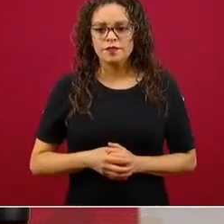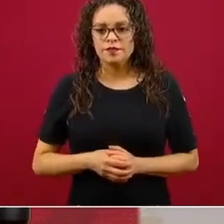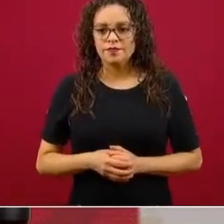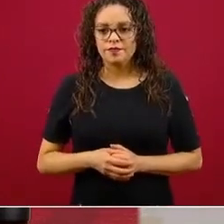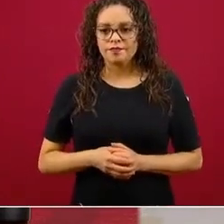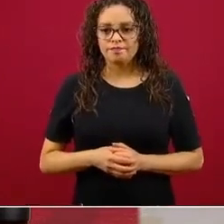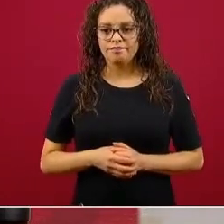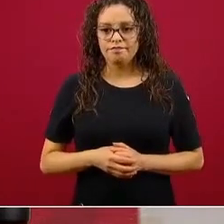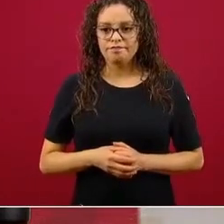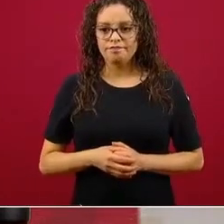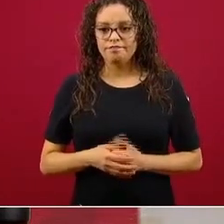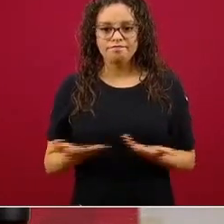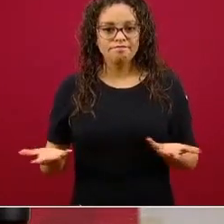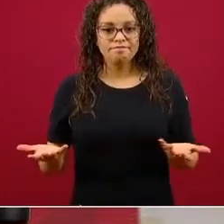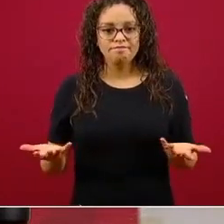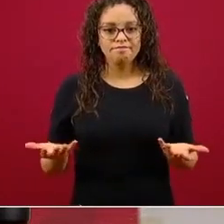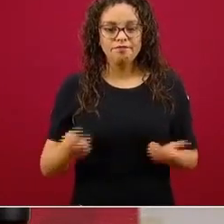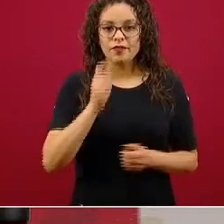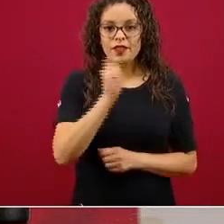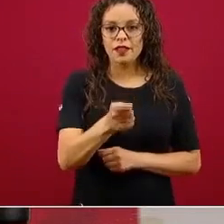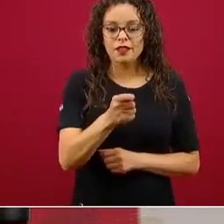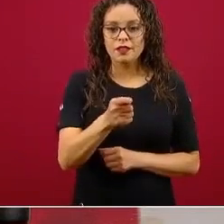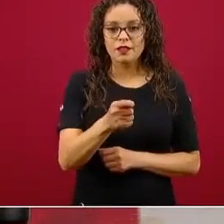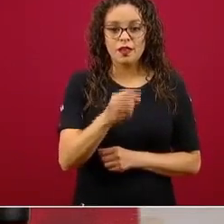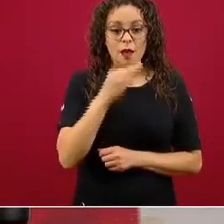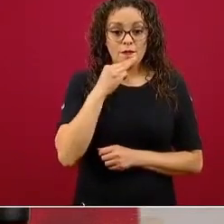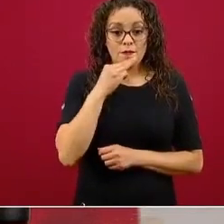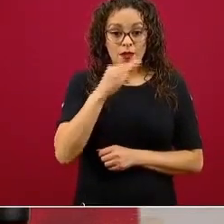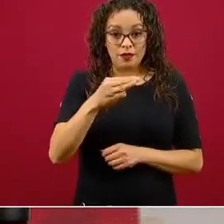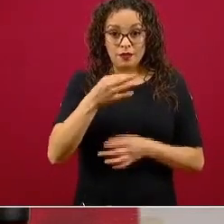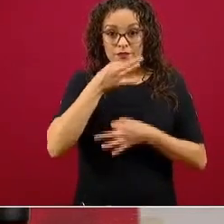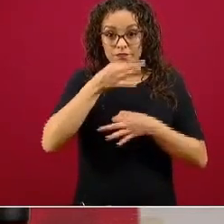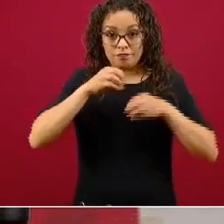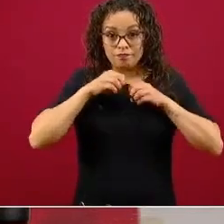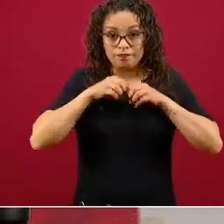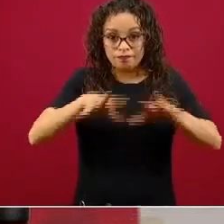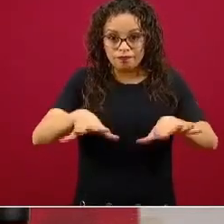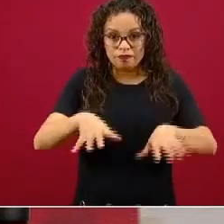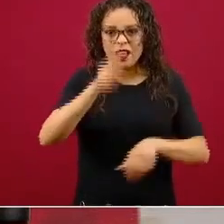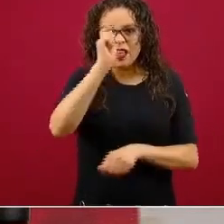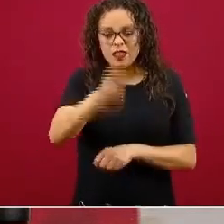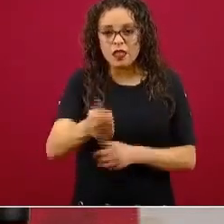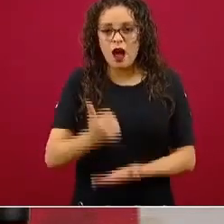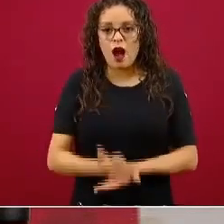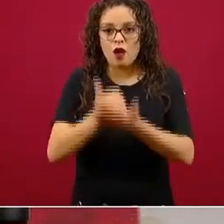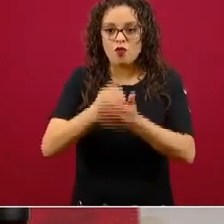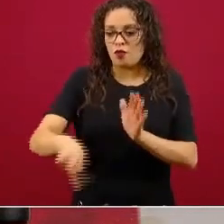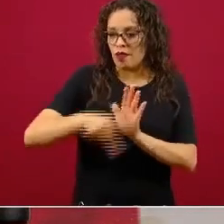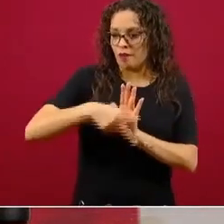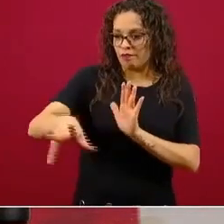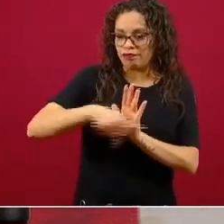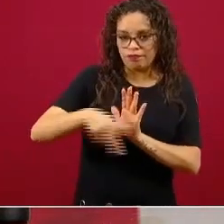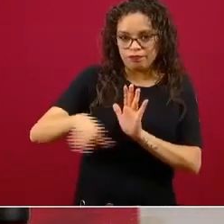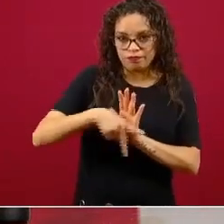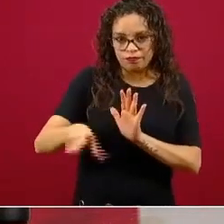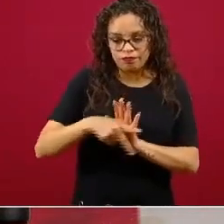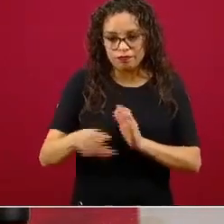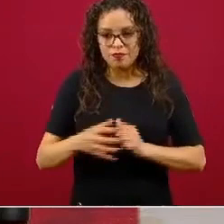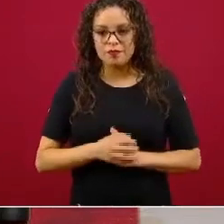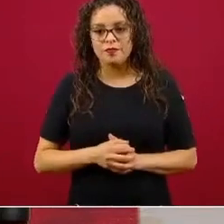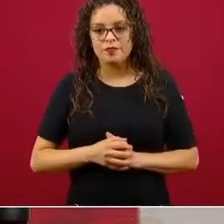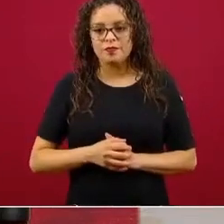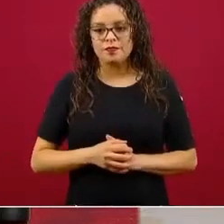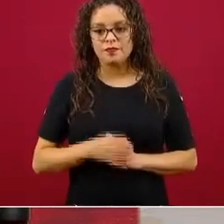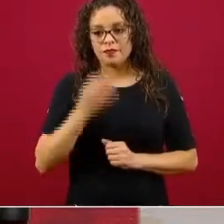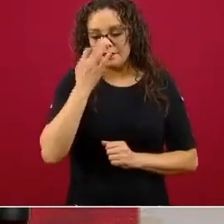réplica de los mensajes a través de los medios de comunicación, tanto formales o convencionales como